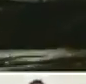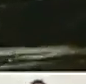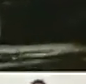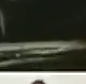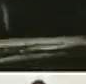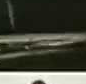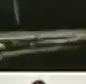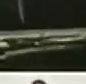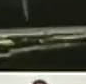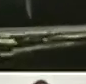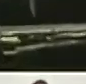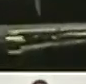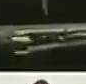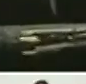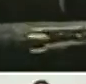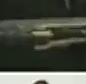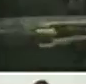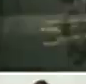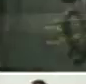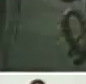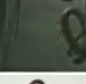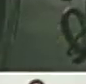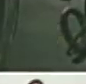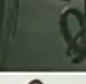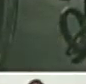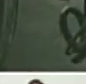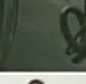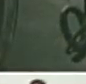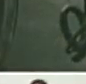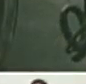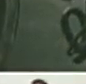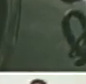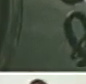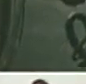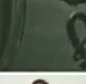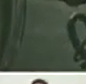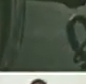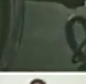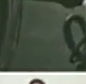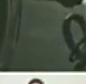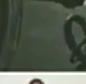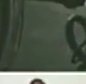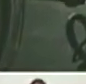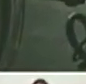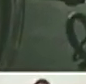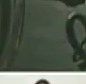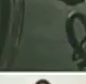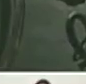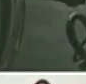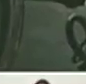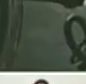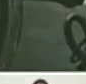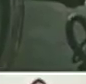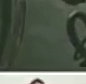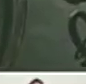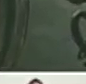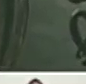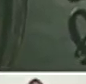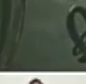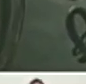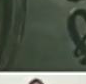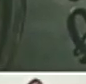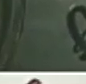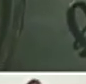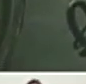El overhaul era contratado, presidente, contratado con empresas internacionales. Hoy en día tenemos la gente aquí calificada que hace una